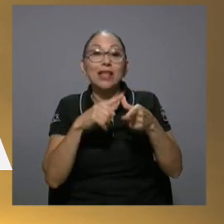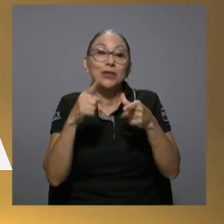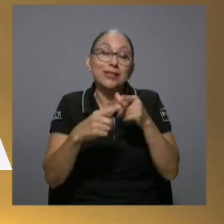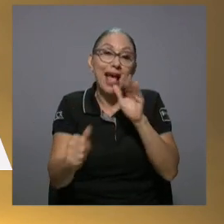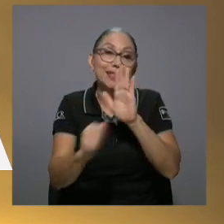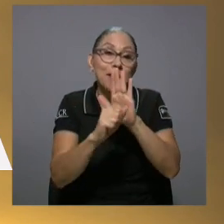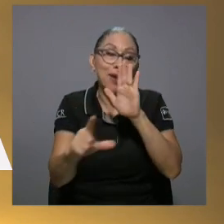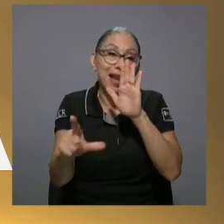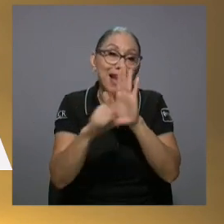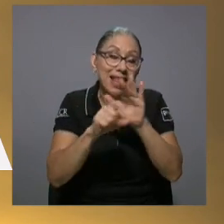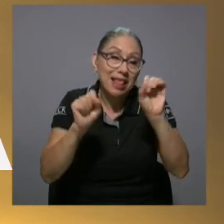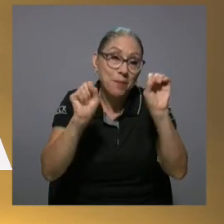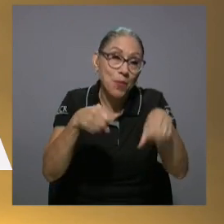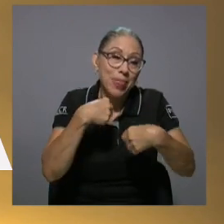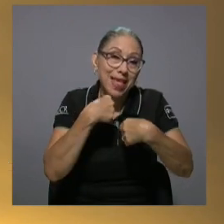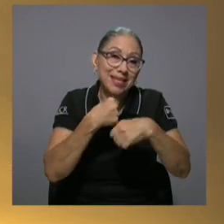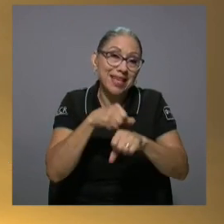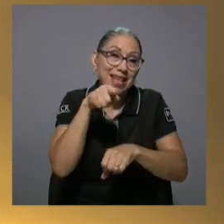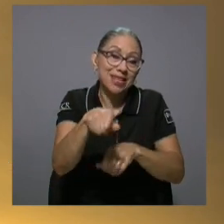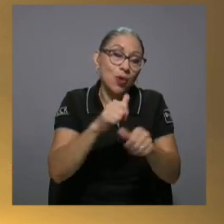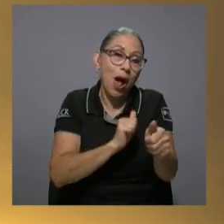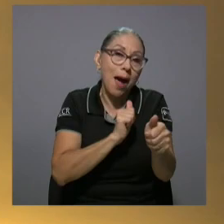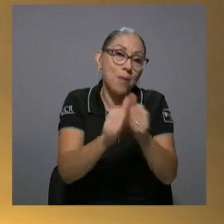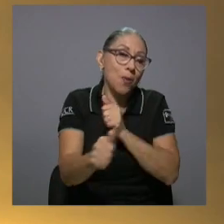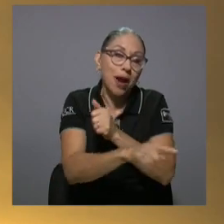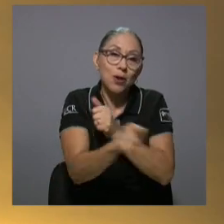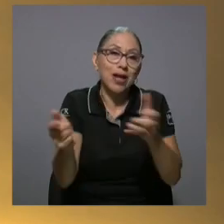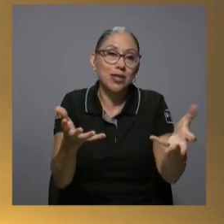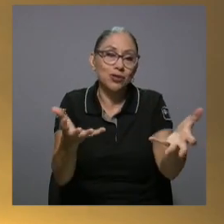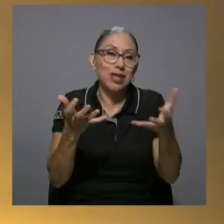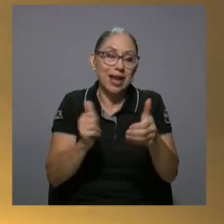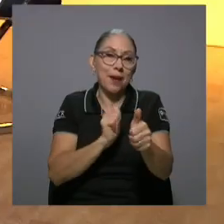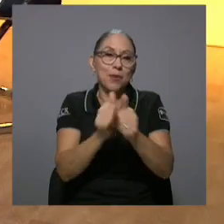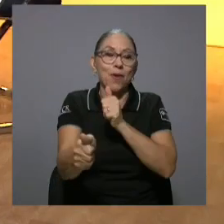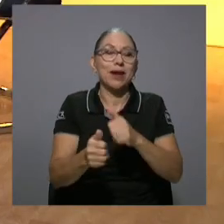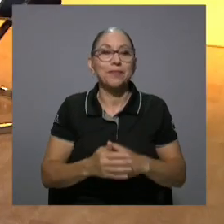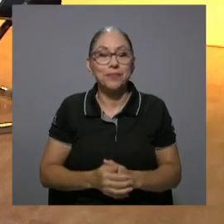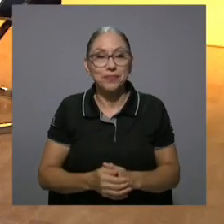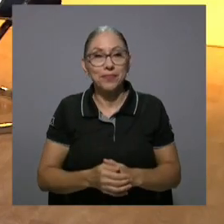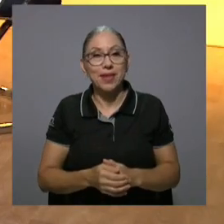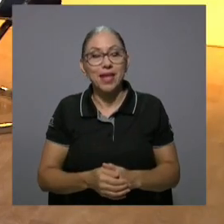esa potestad de aprobar lo que quieran aprobar. Y